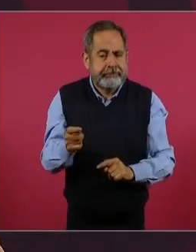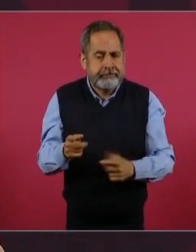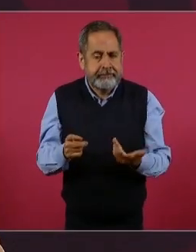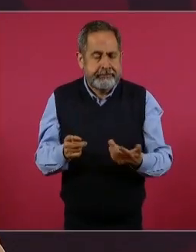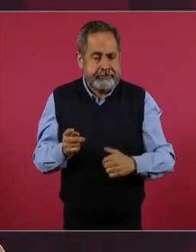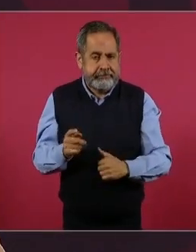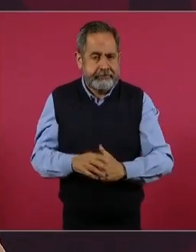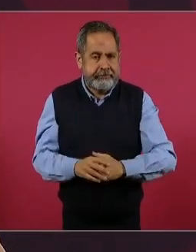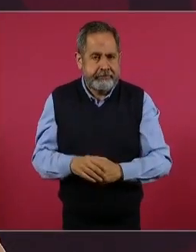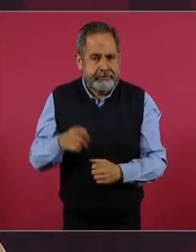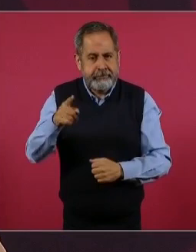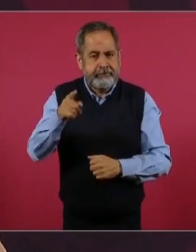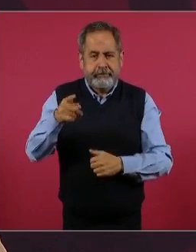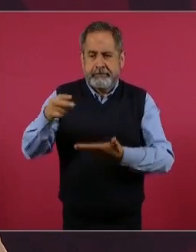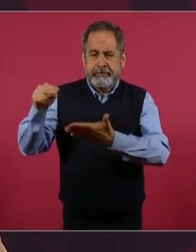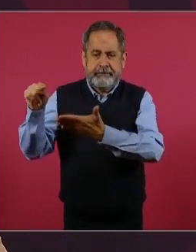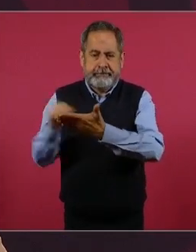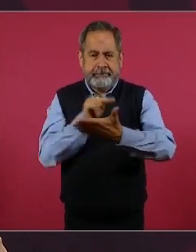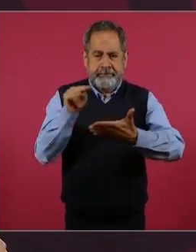el que firmaran